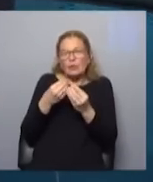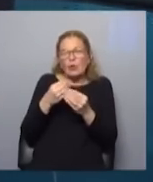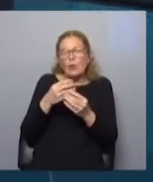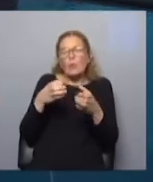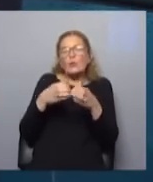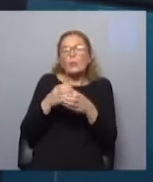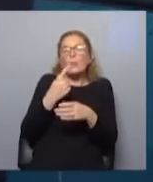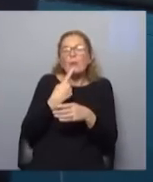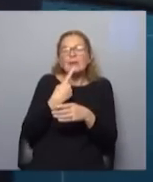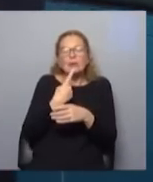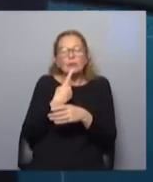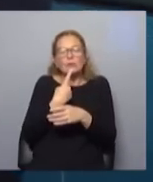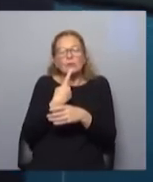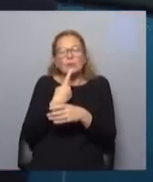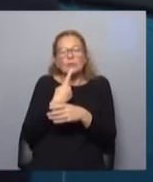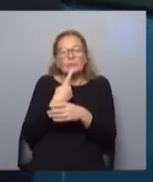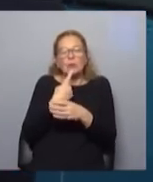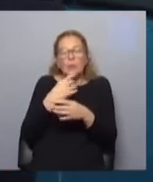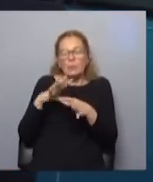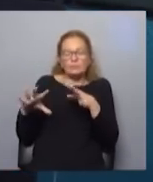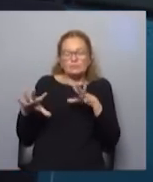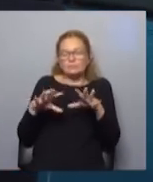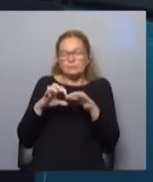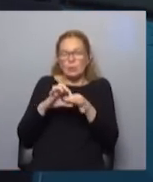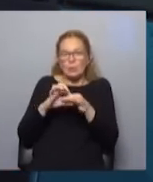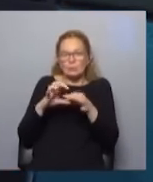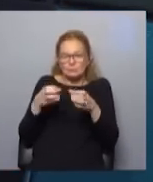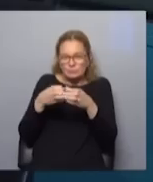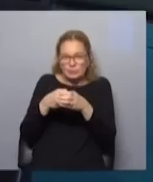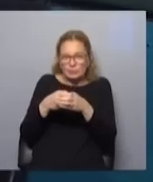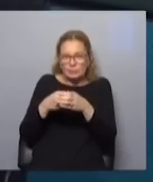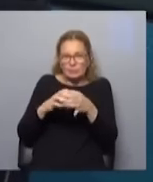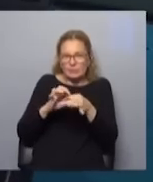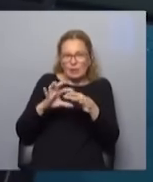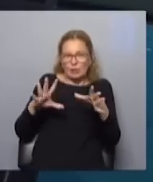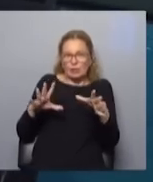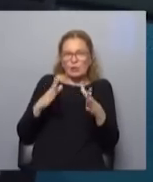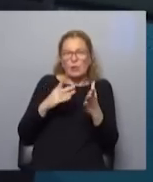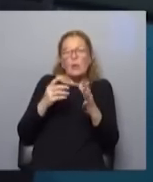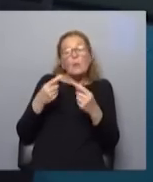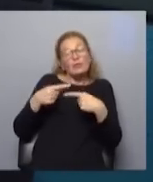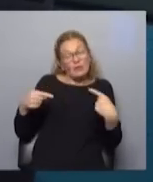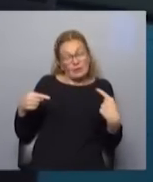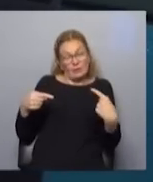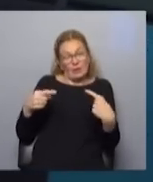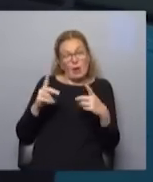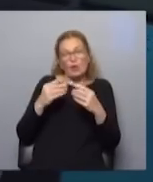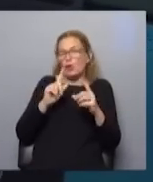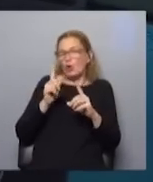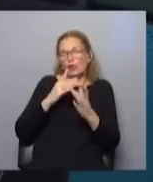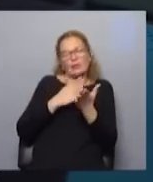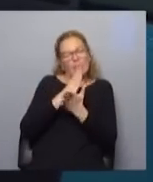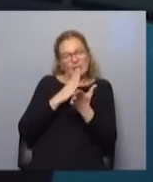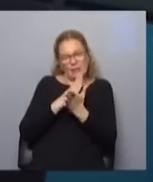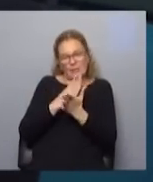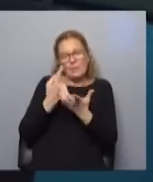fuerza política fue desconectar con la realidad muchas veces no siempre muchas veces desconectamos y esa